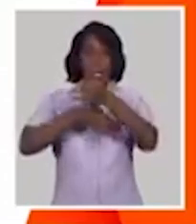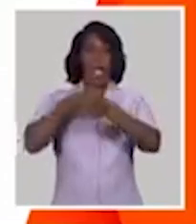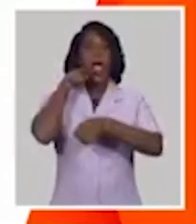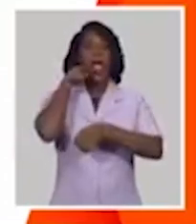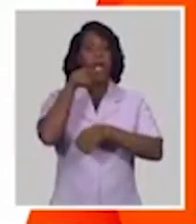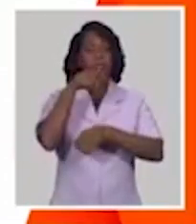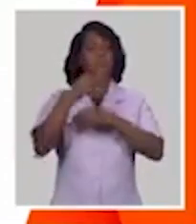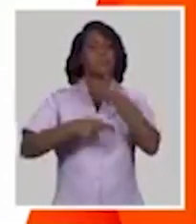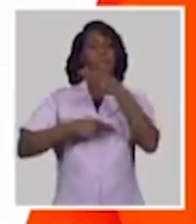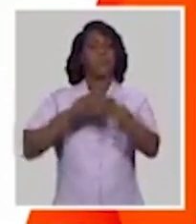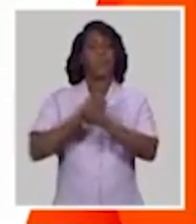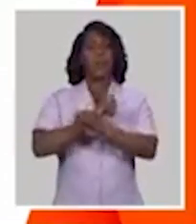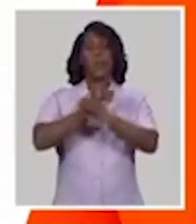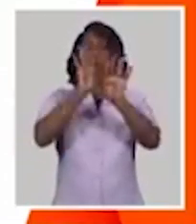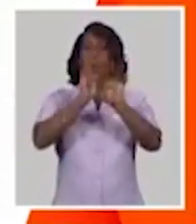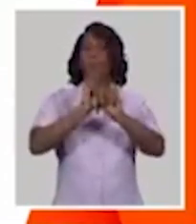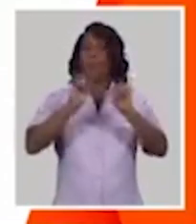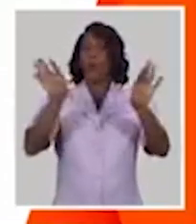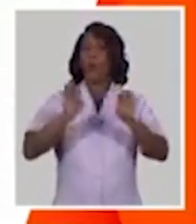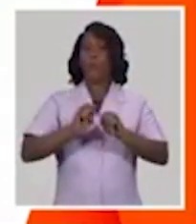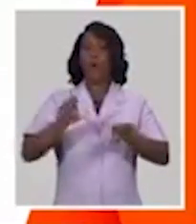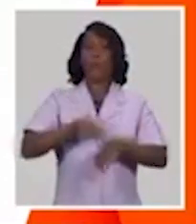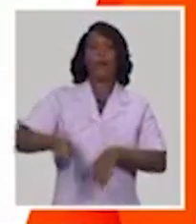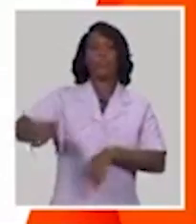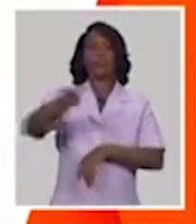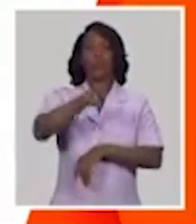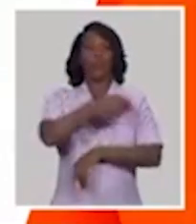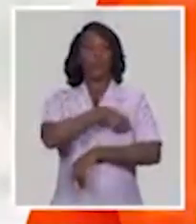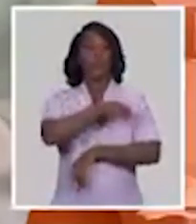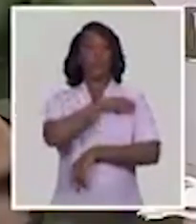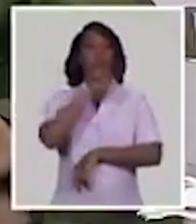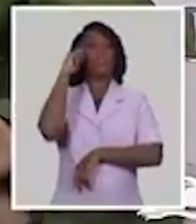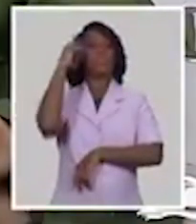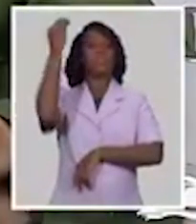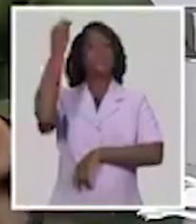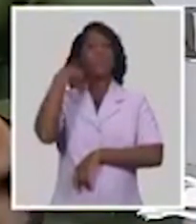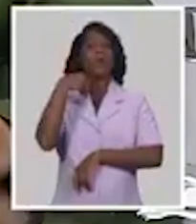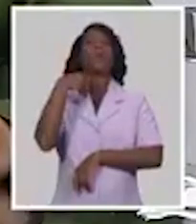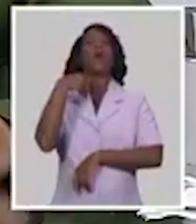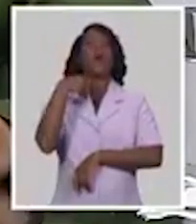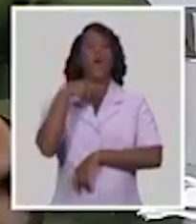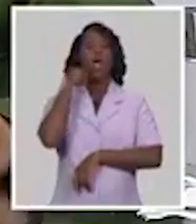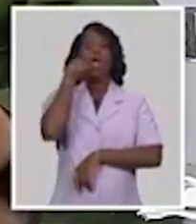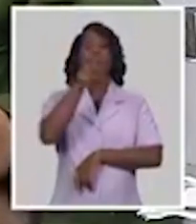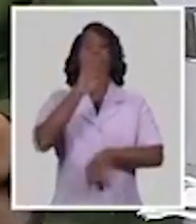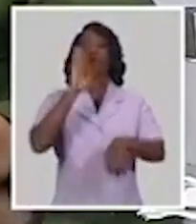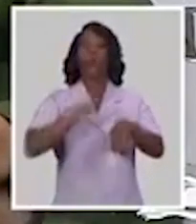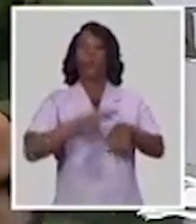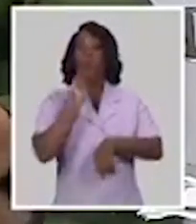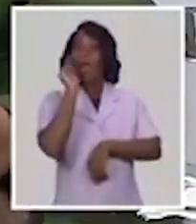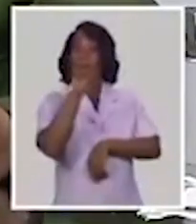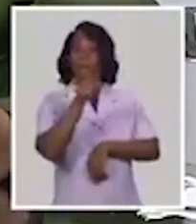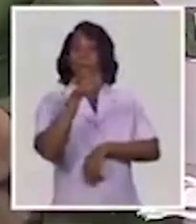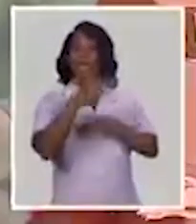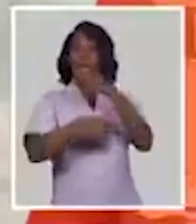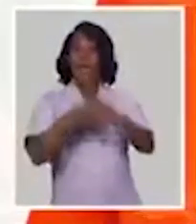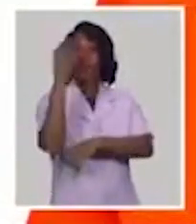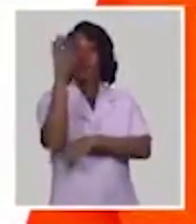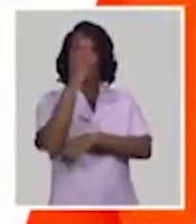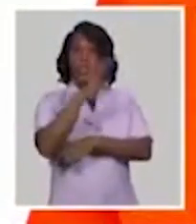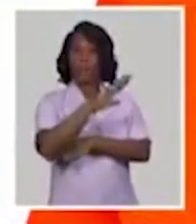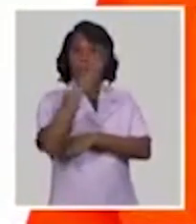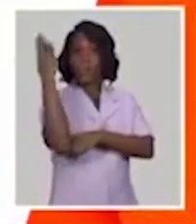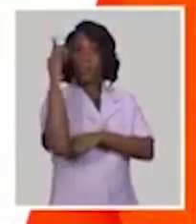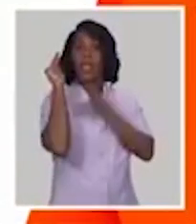los responsables. Se va a divulgar más los sancionados y la gente tiene que conocer cuáles son las personas irresponsables. Crear grupos